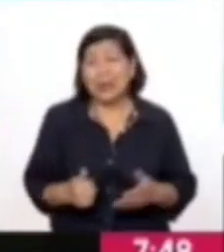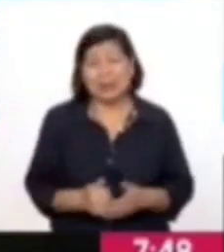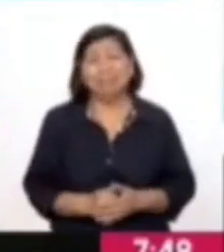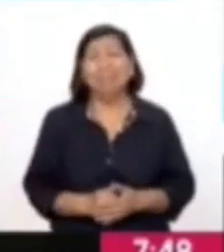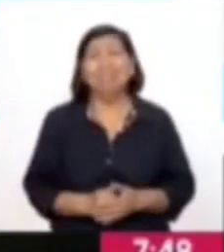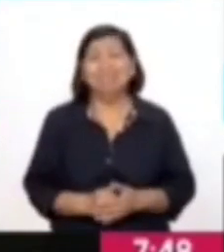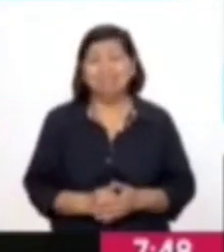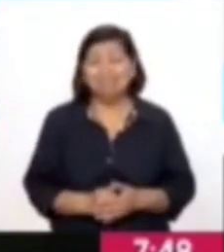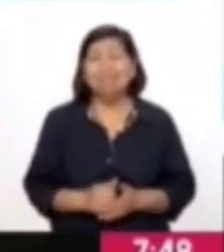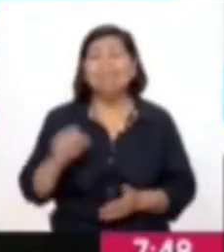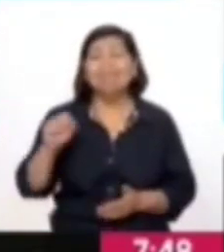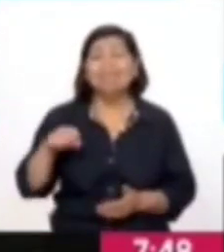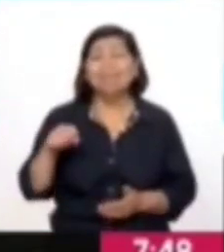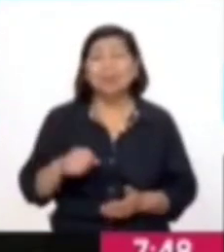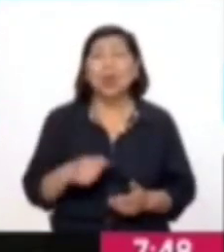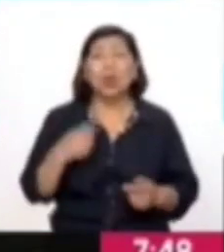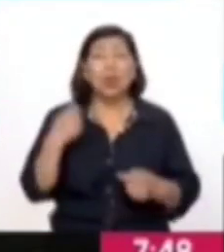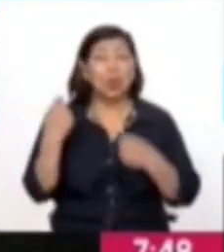forma. Sí,